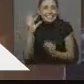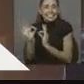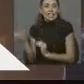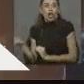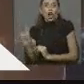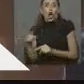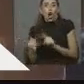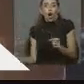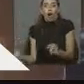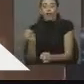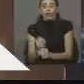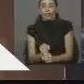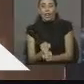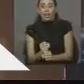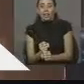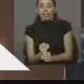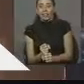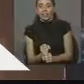esta